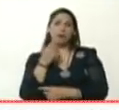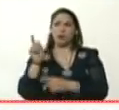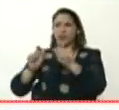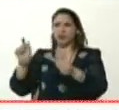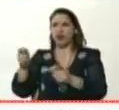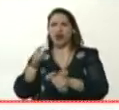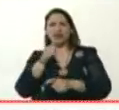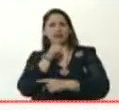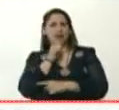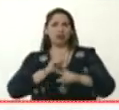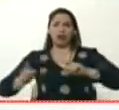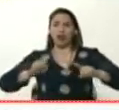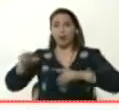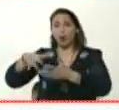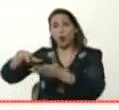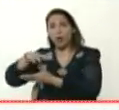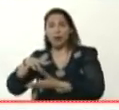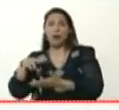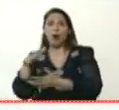de la derecha. Nosotros felices.